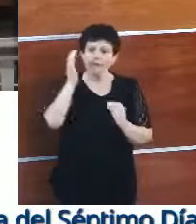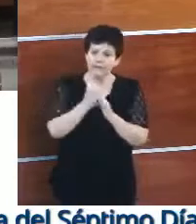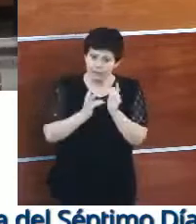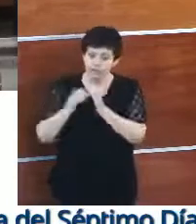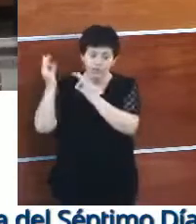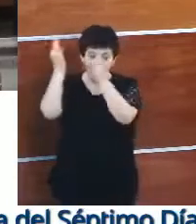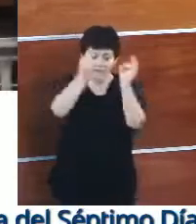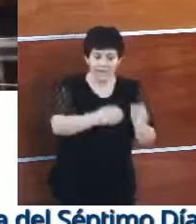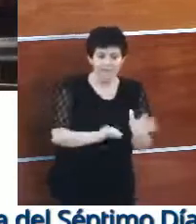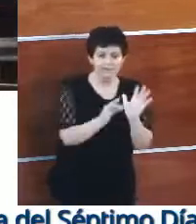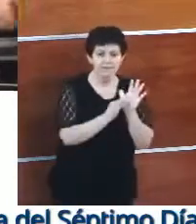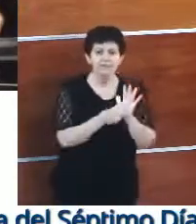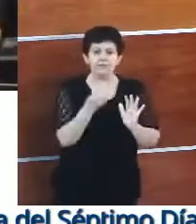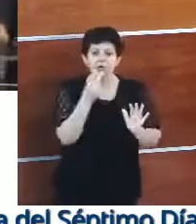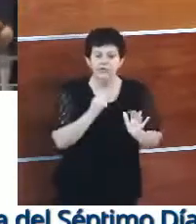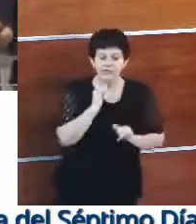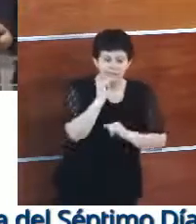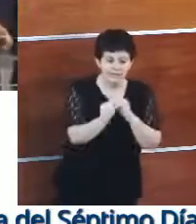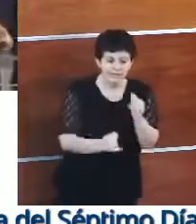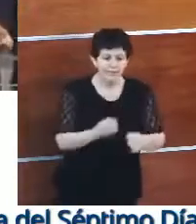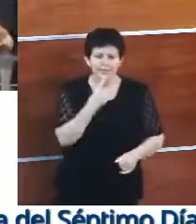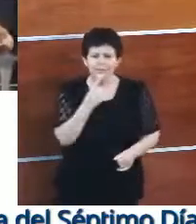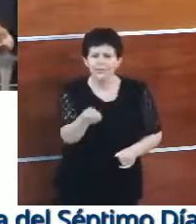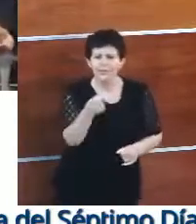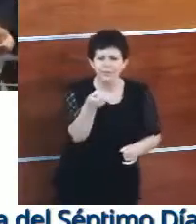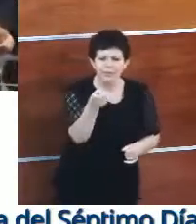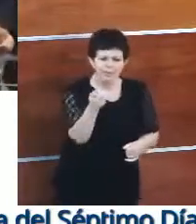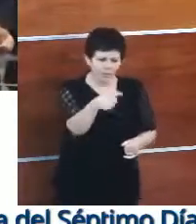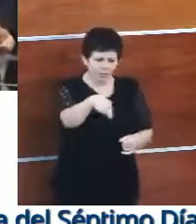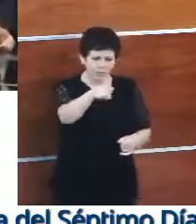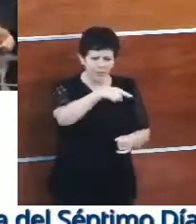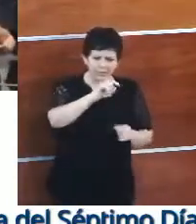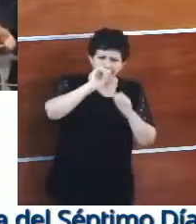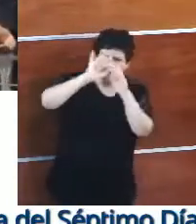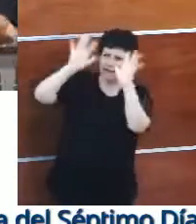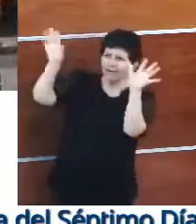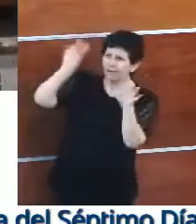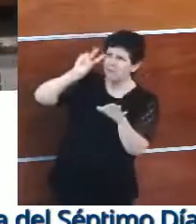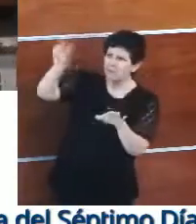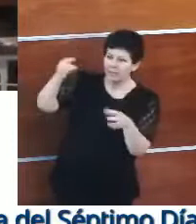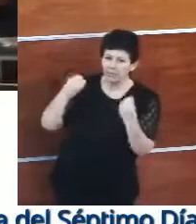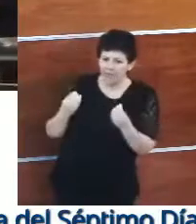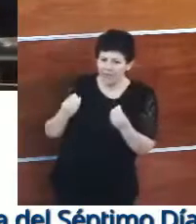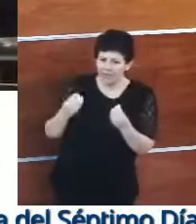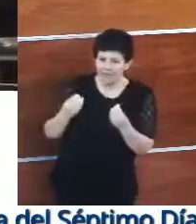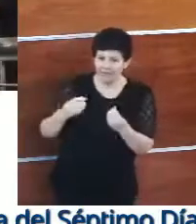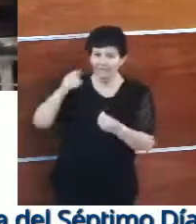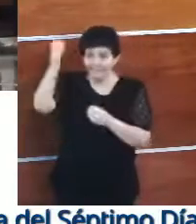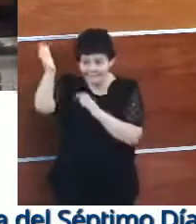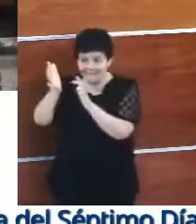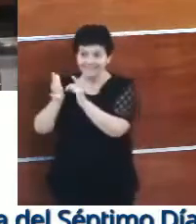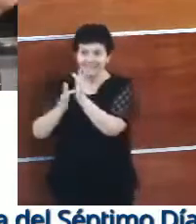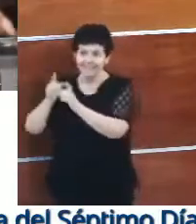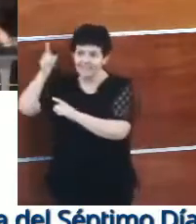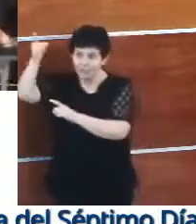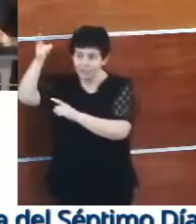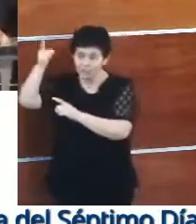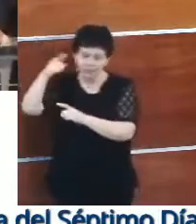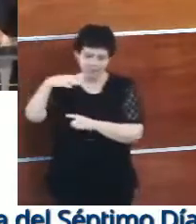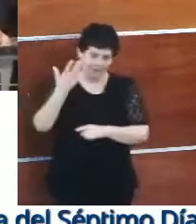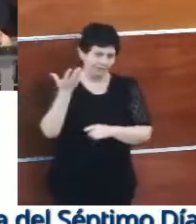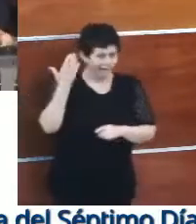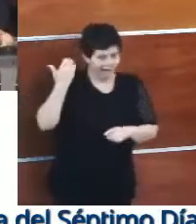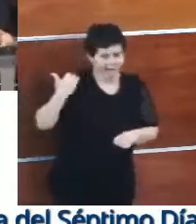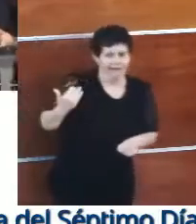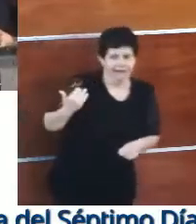galileos, ¿por qué estáis mirando al cielo? Ese mismo Jesús que ha sido tomado de